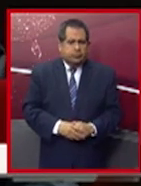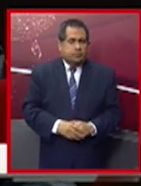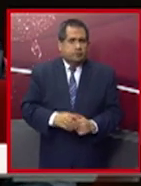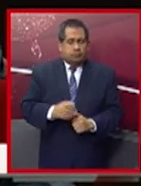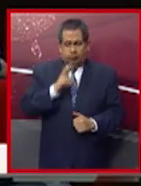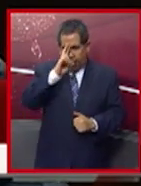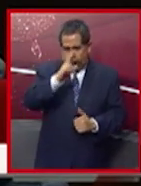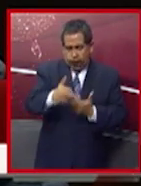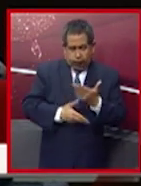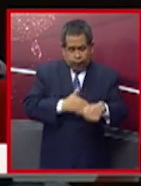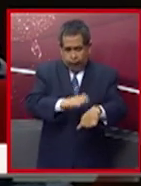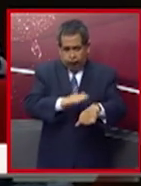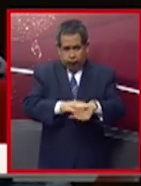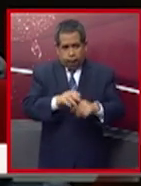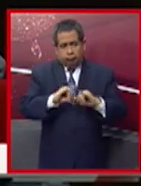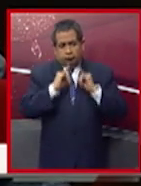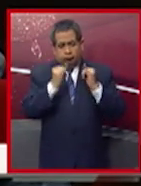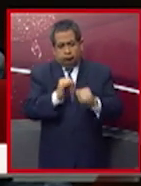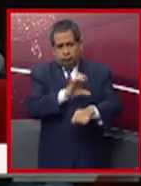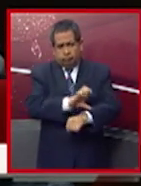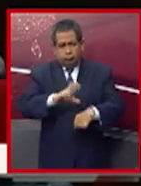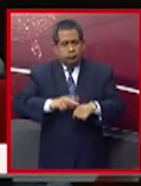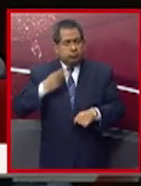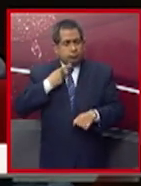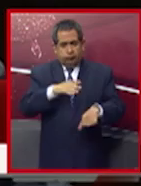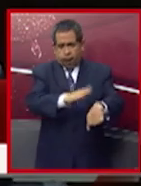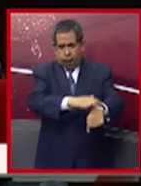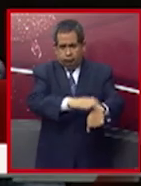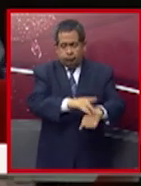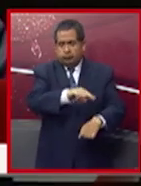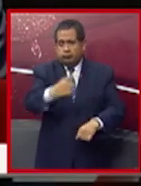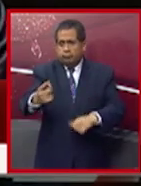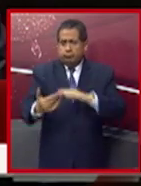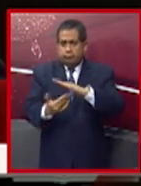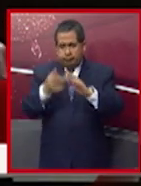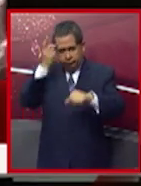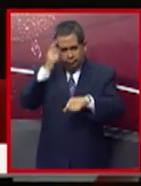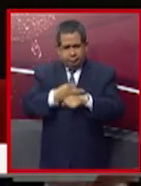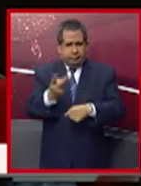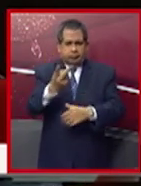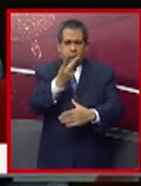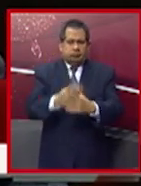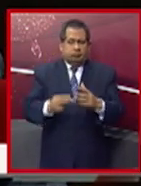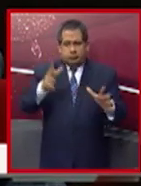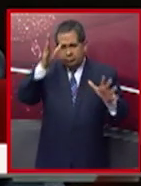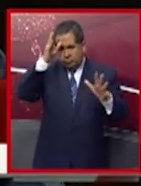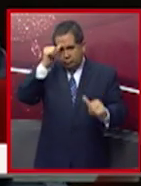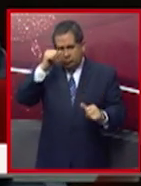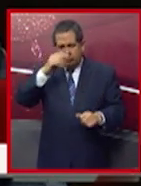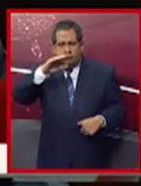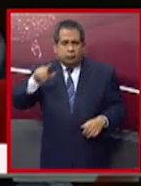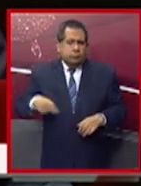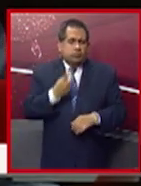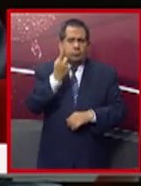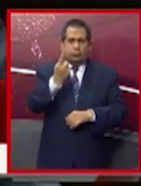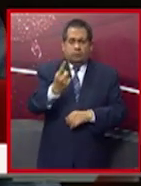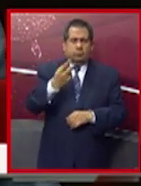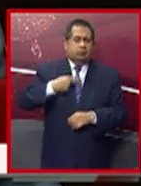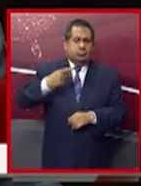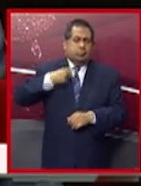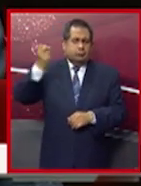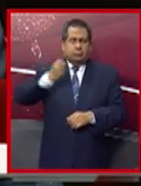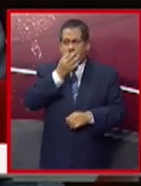respetuoso exhorto a la Junta de Coordinación Política y a la mesa directiva para que se llegue a un acuerdo, a un mecanismo para que suba un solo